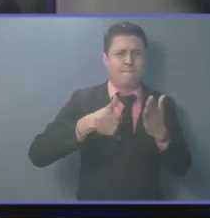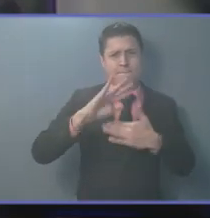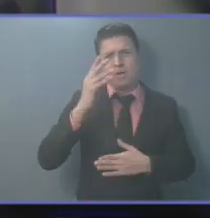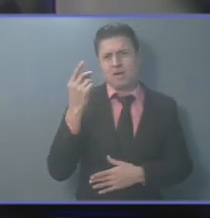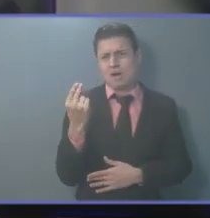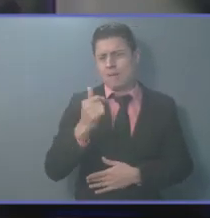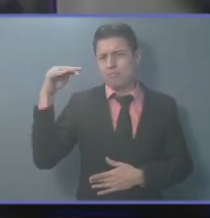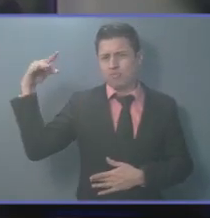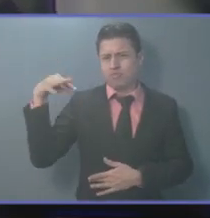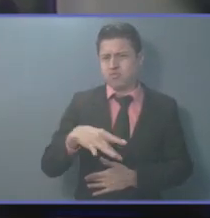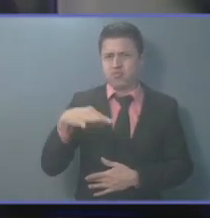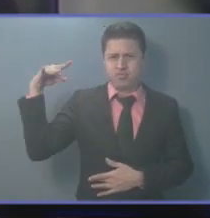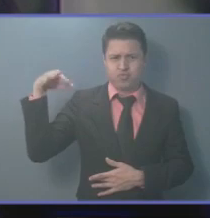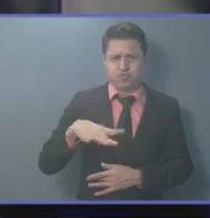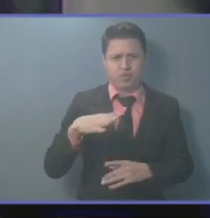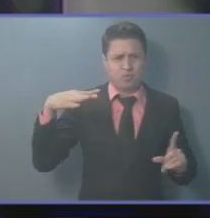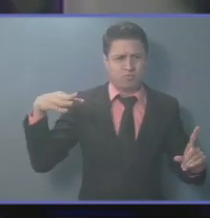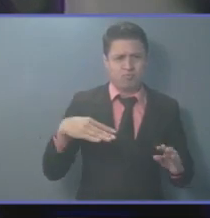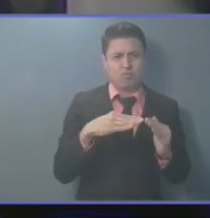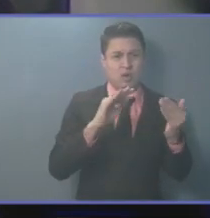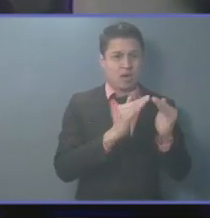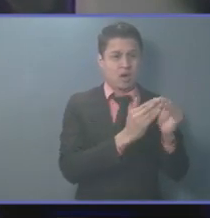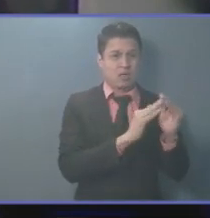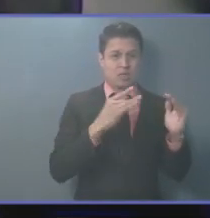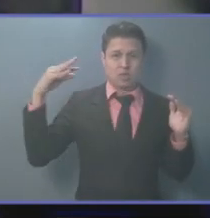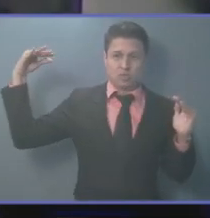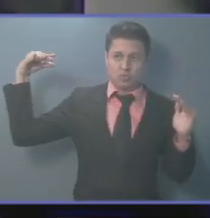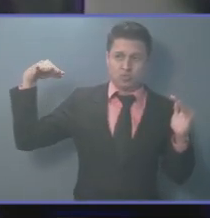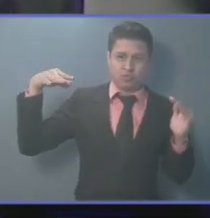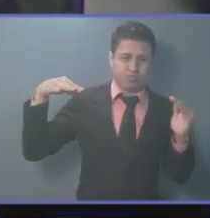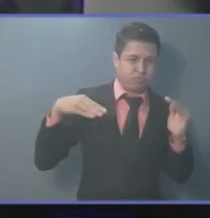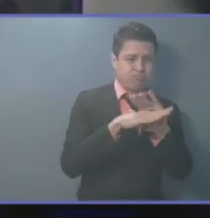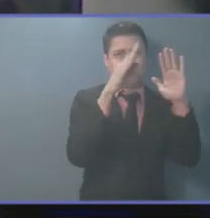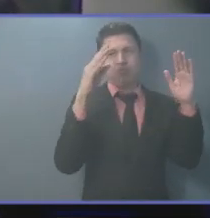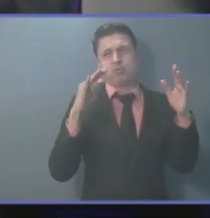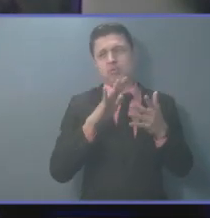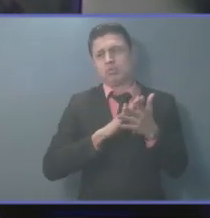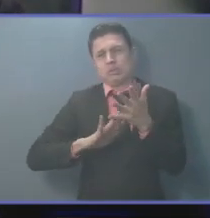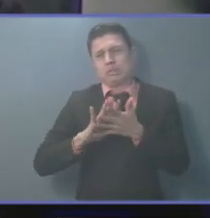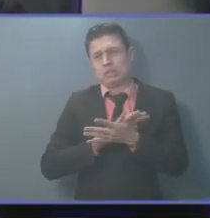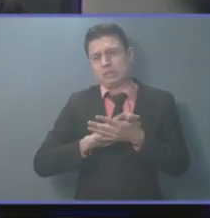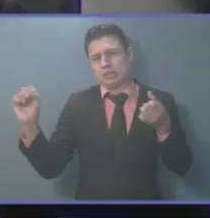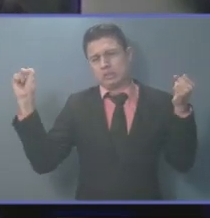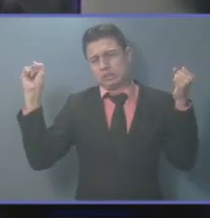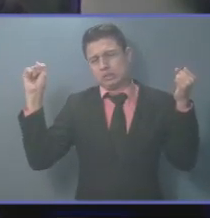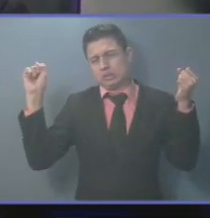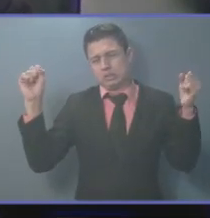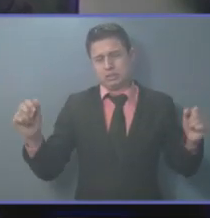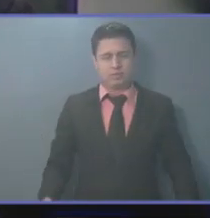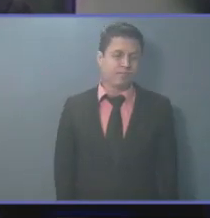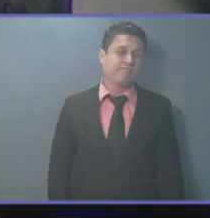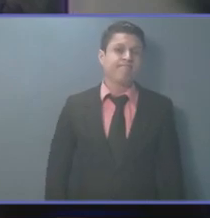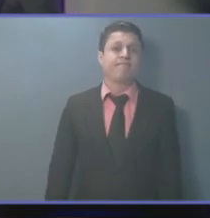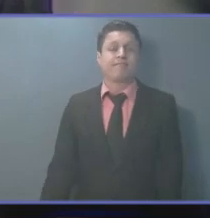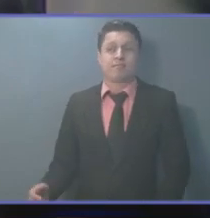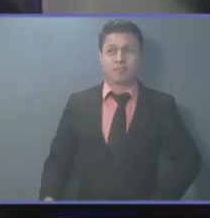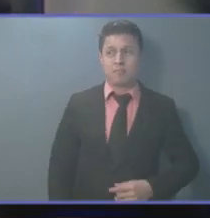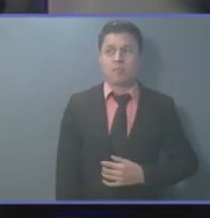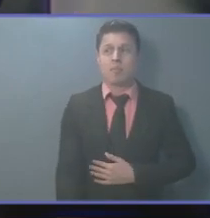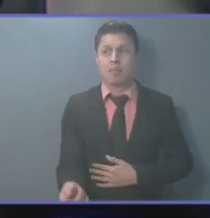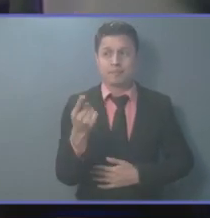su pendiente. Por supuesto, el agua agarra la velocidad y destruye todo lo que se pone enfrente.